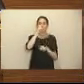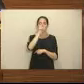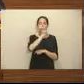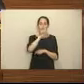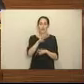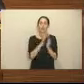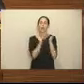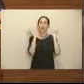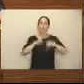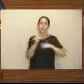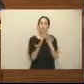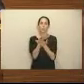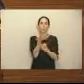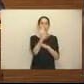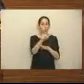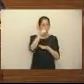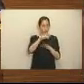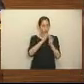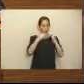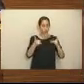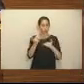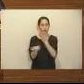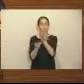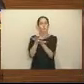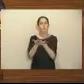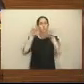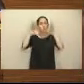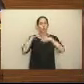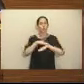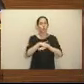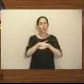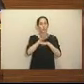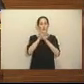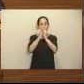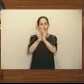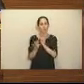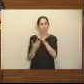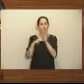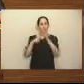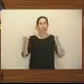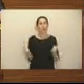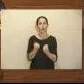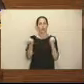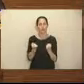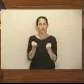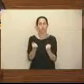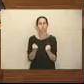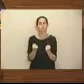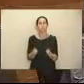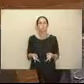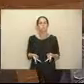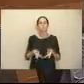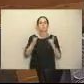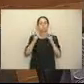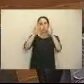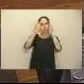aprobó una moción en esta Cámara en la que se instaba al Consejo de Gobierno a realizar un plan de acción que permita identificar y